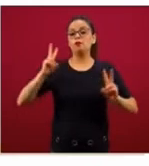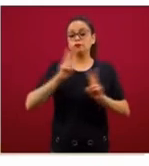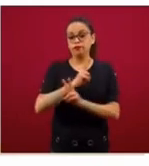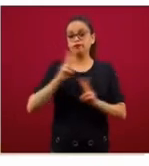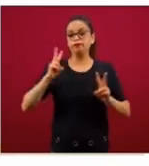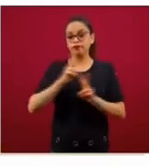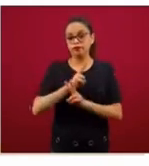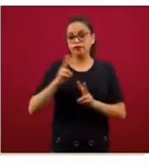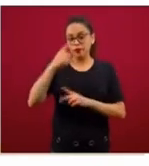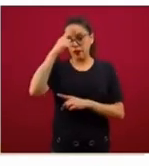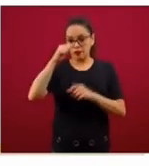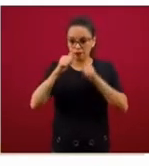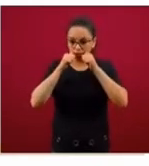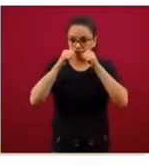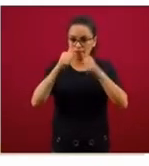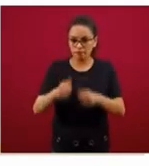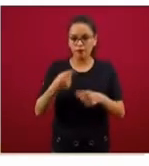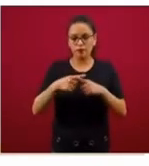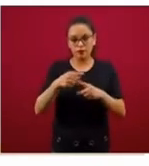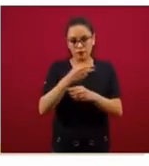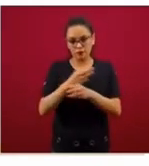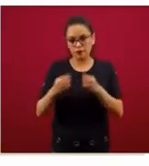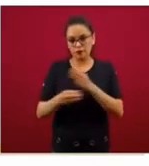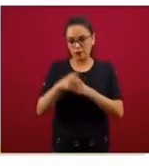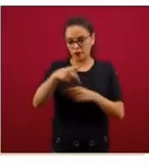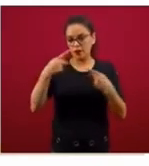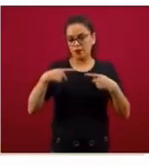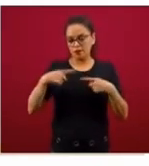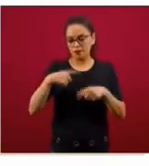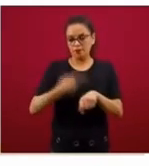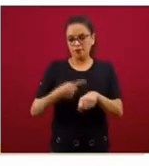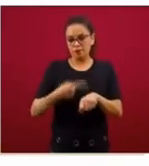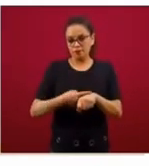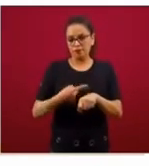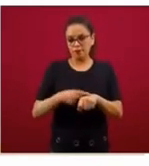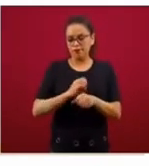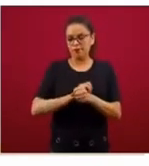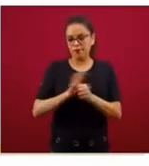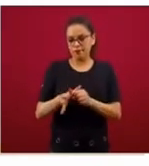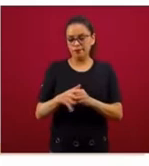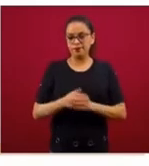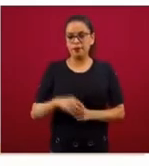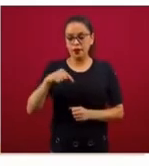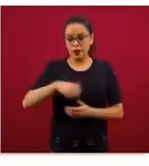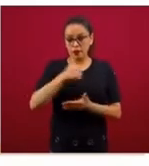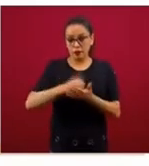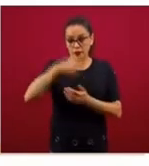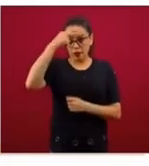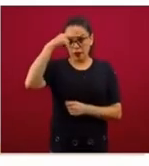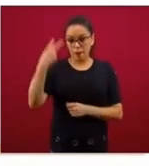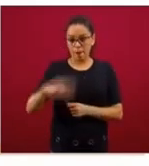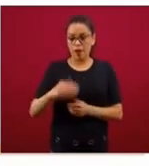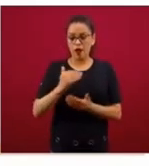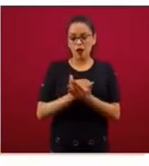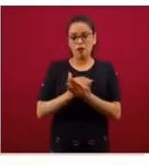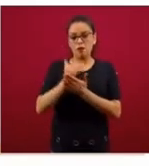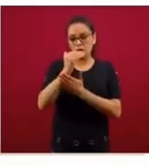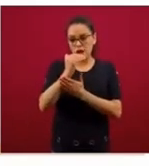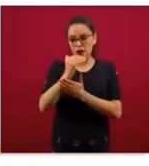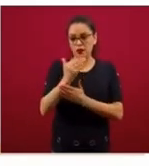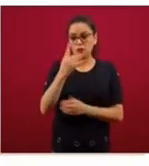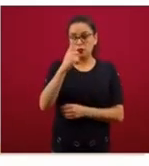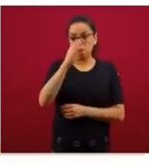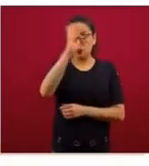atender a estos pacientes. Y vemos también cómo hay un incremento en la Ciudad de México, que ahora pasa al 51% para